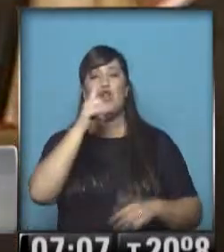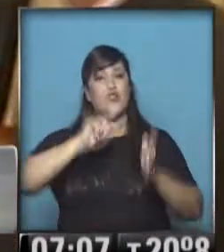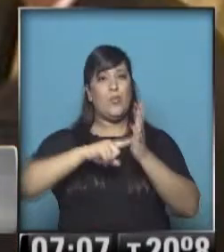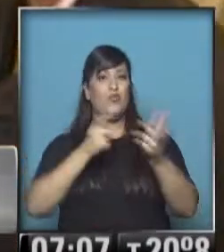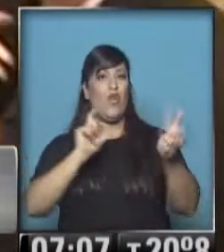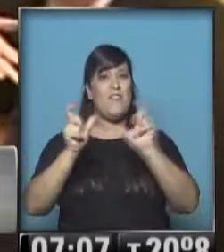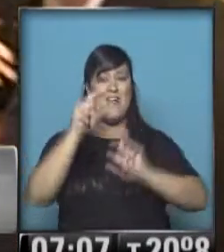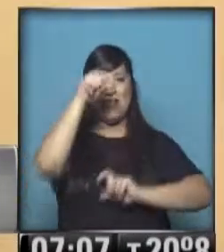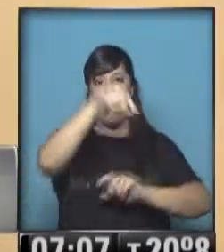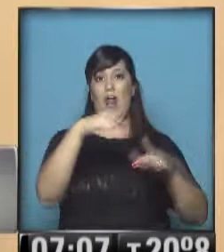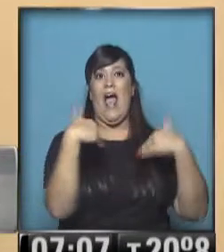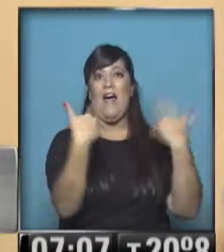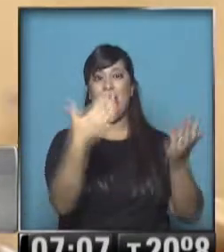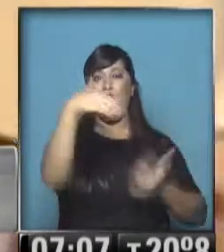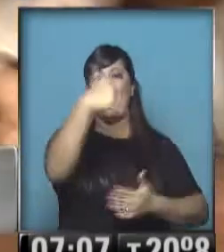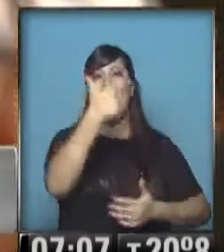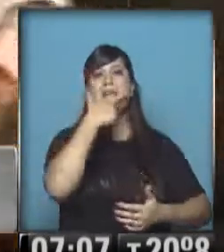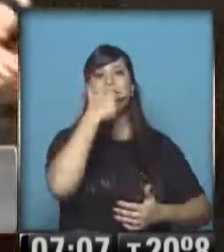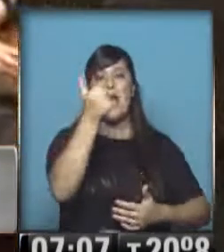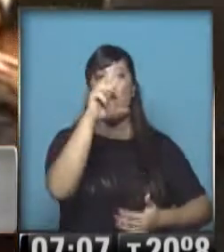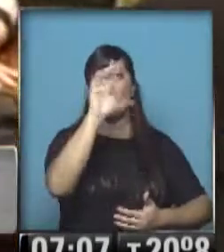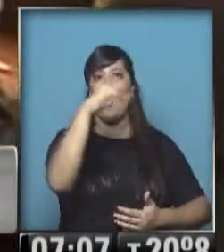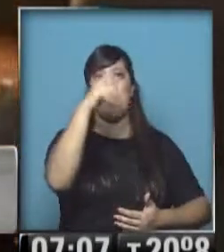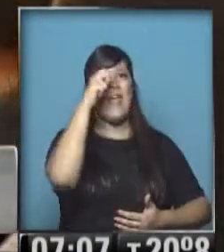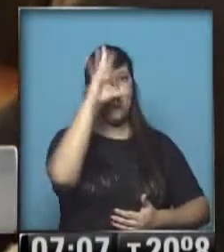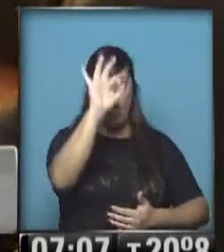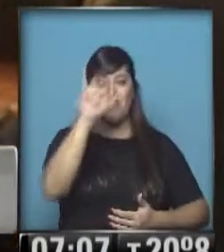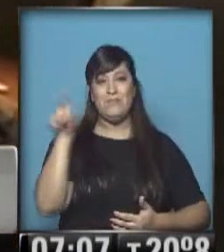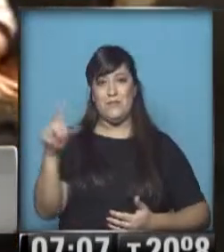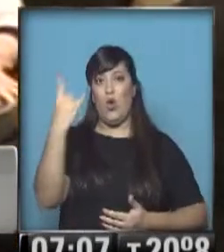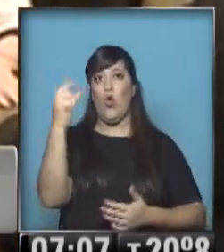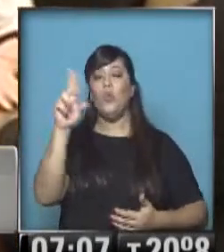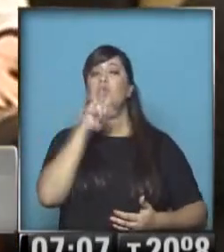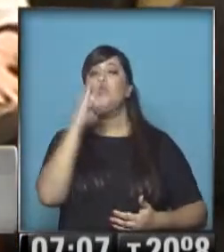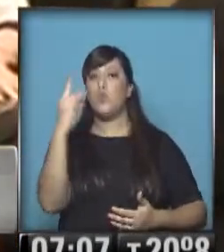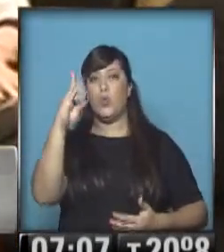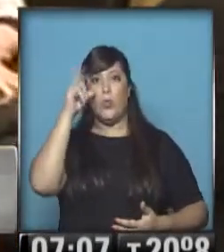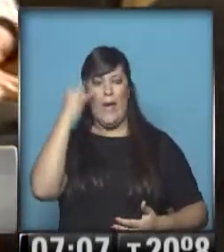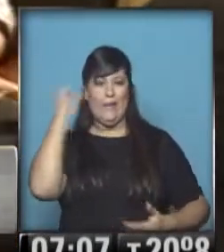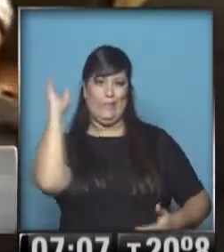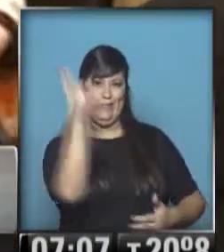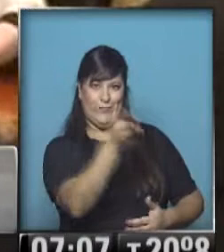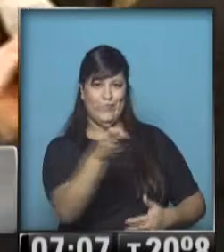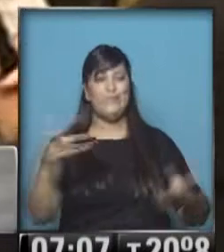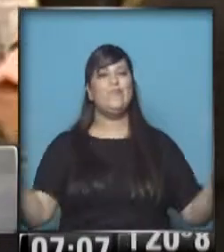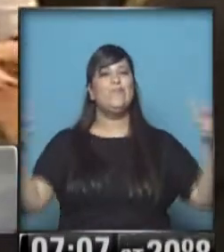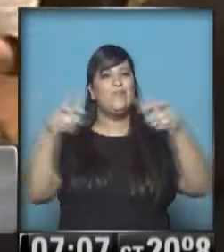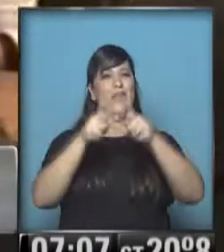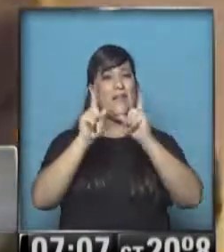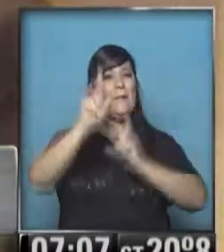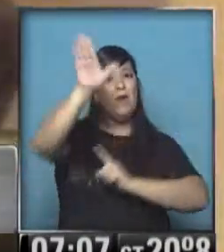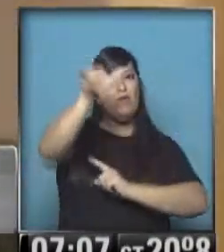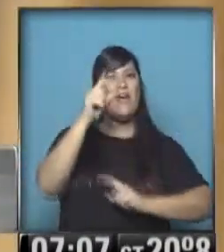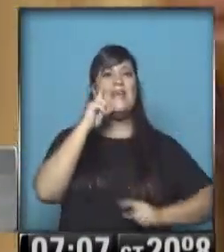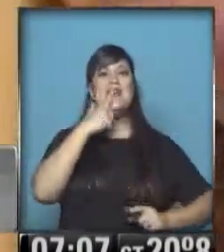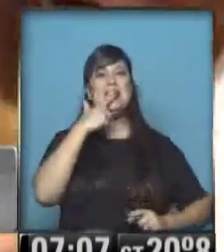ahora masista, Romero. Bueno, Urtubey estuvo junto con Miguel Issa, junto a la presidenta de la Nación. Ahí vemos